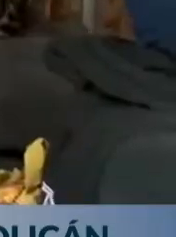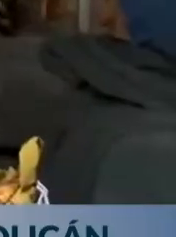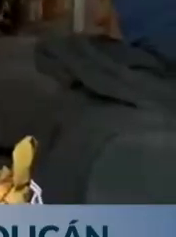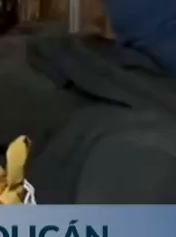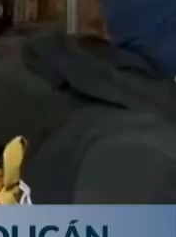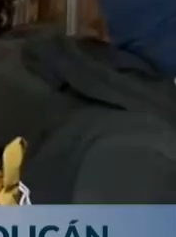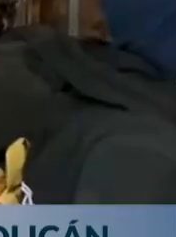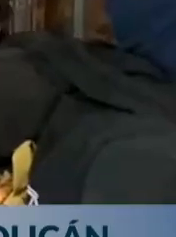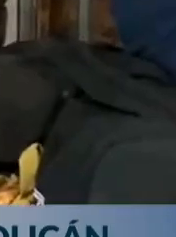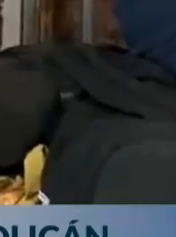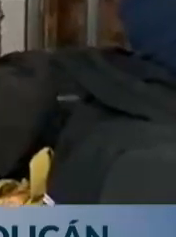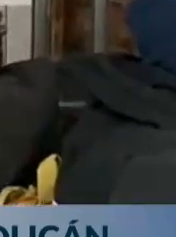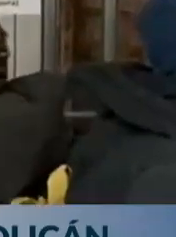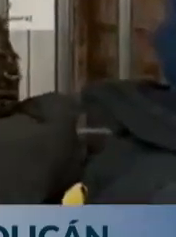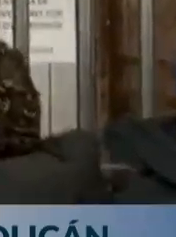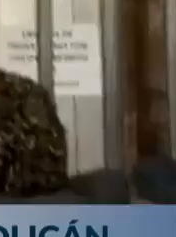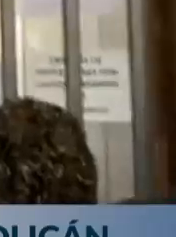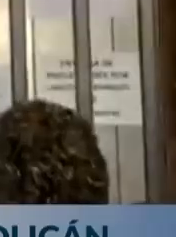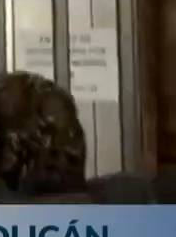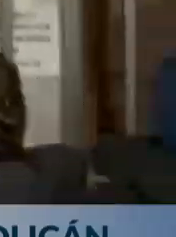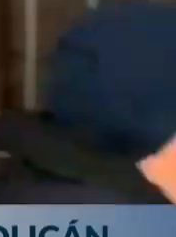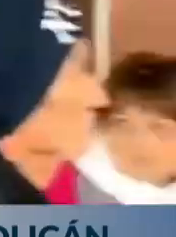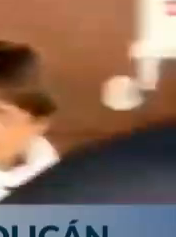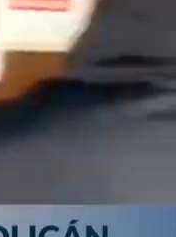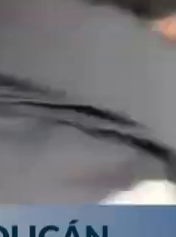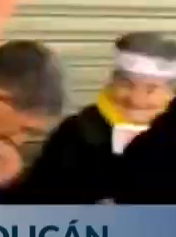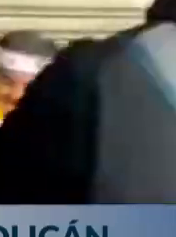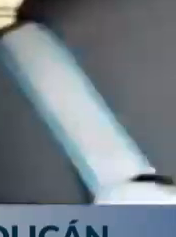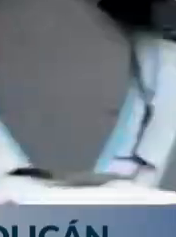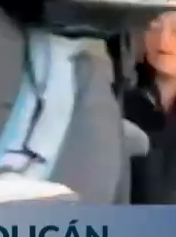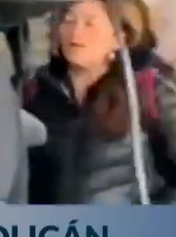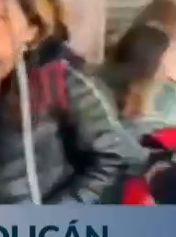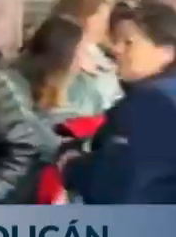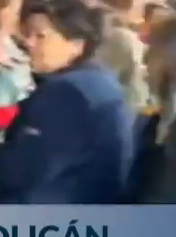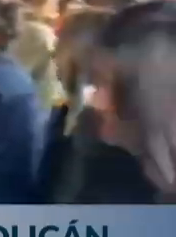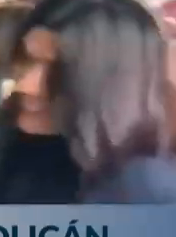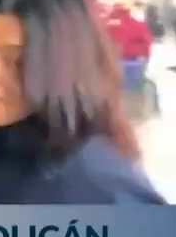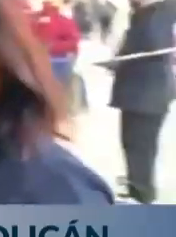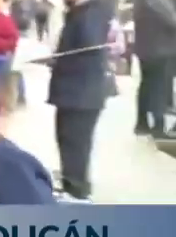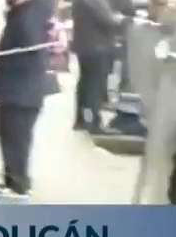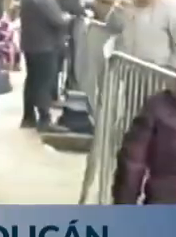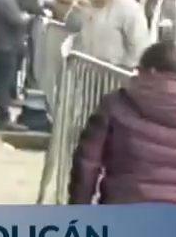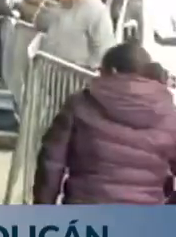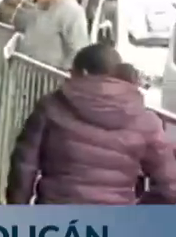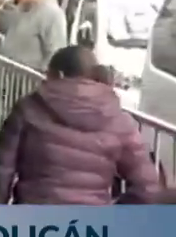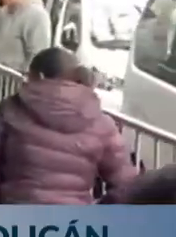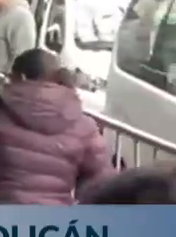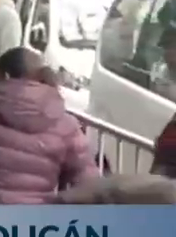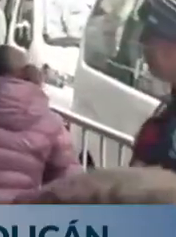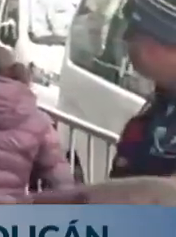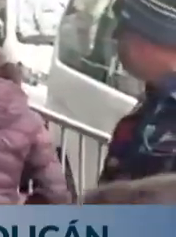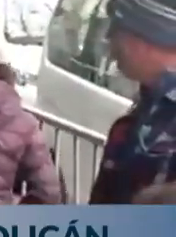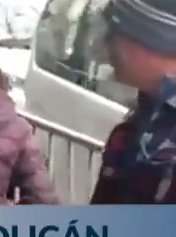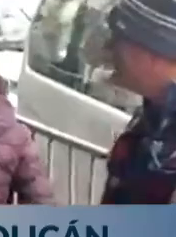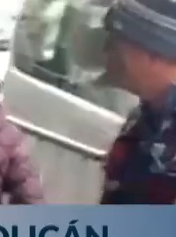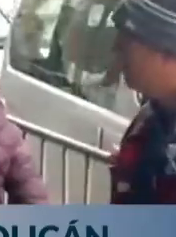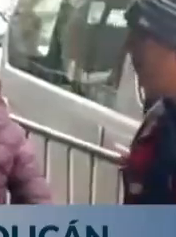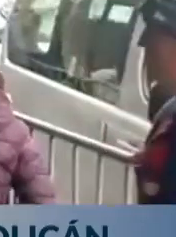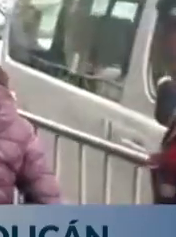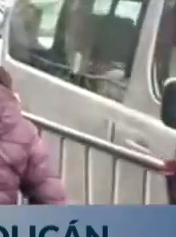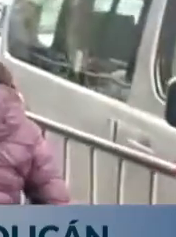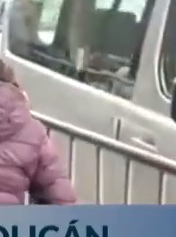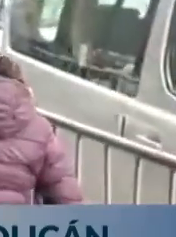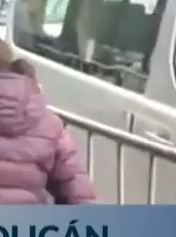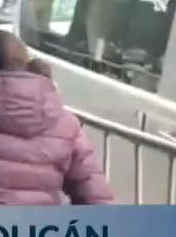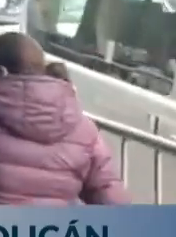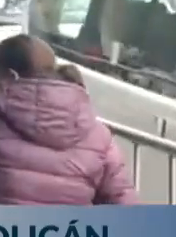el Puré de Papas con Sinergia, también estando en la Cumbre del Rock Chileno, cantando con ella, y también en un show a beneficio de Gustavo Gatica